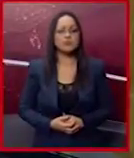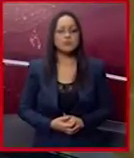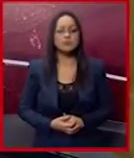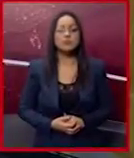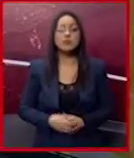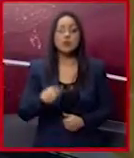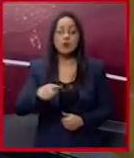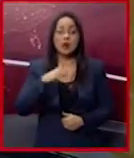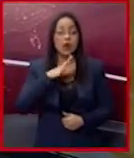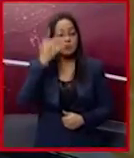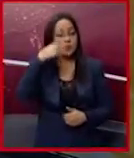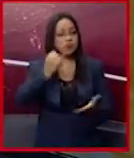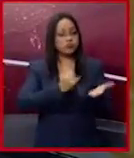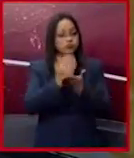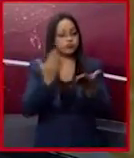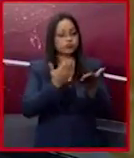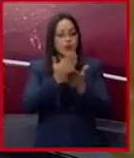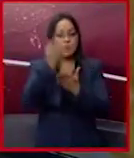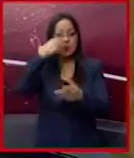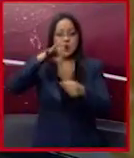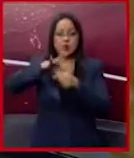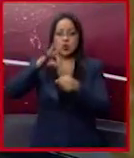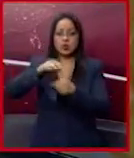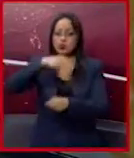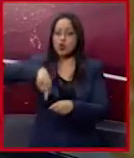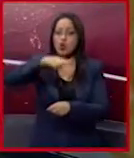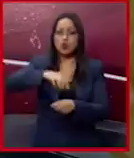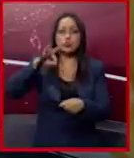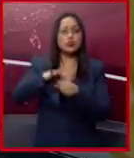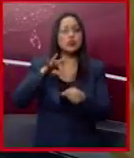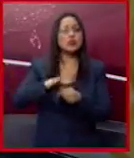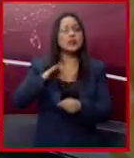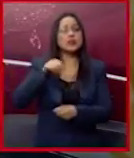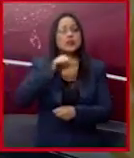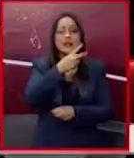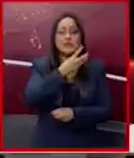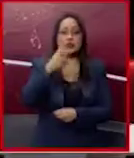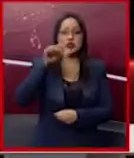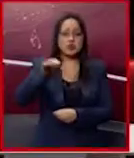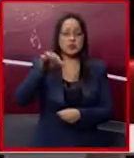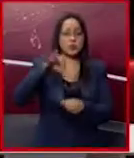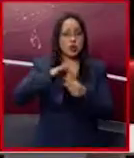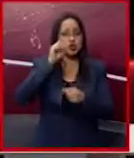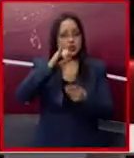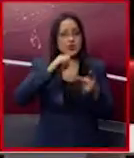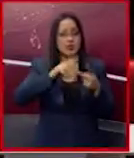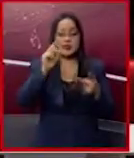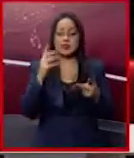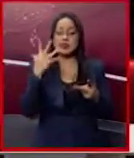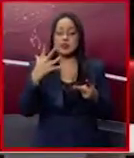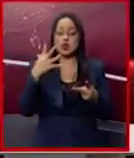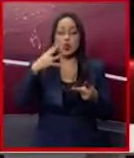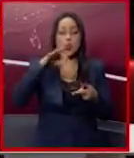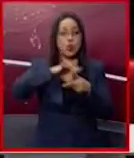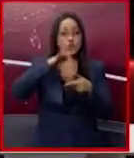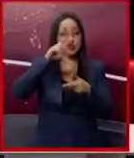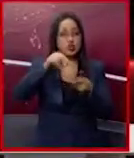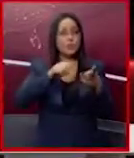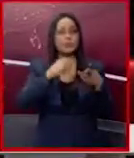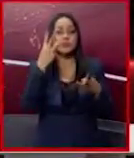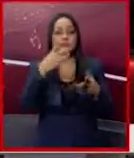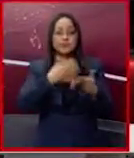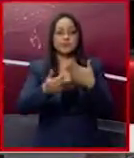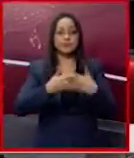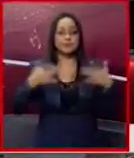El dictamen se sometió a votación en lo general y se aprobó con 316 votos en pro, 35 en contra y 3 abstenciones. Después